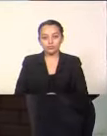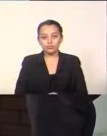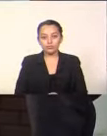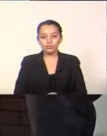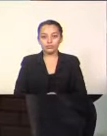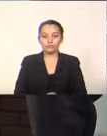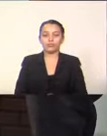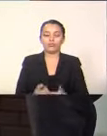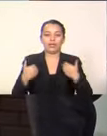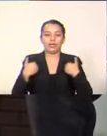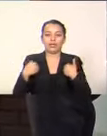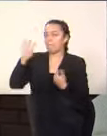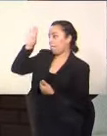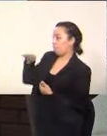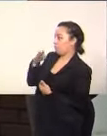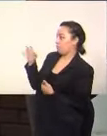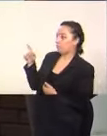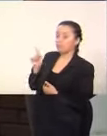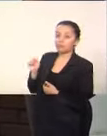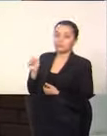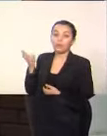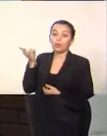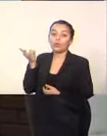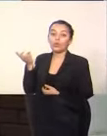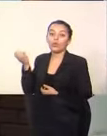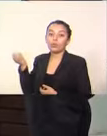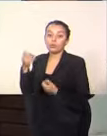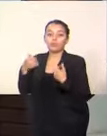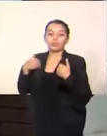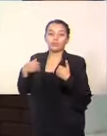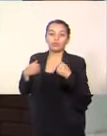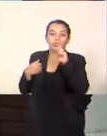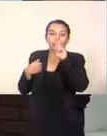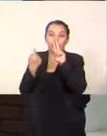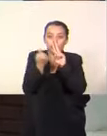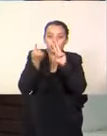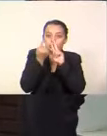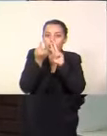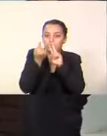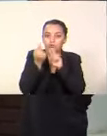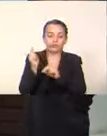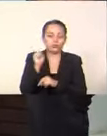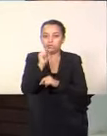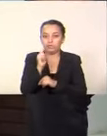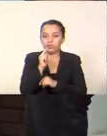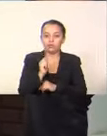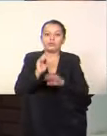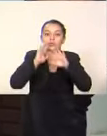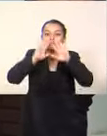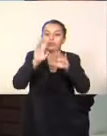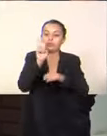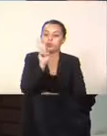nuestra tabla de valores porque ya no tengo 2 unidades, sino que ahora tengo... 12. 12. Entonces